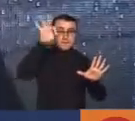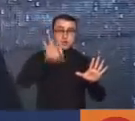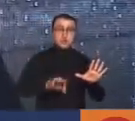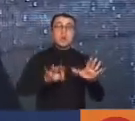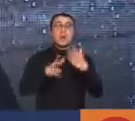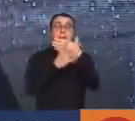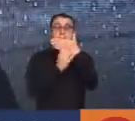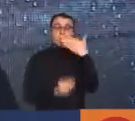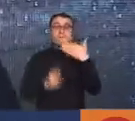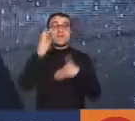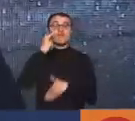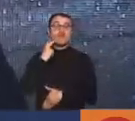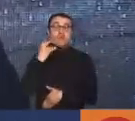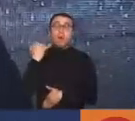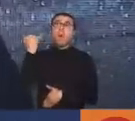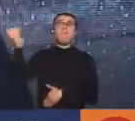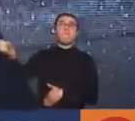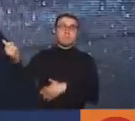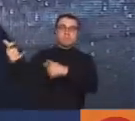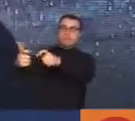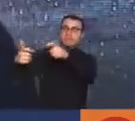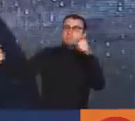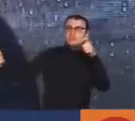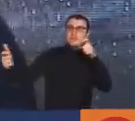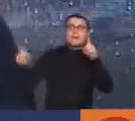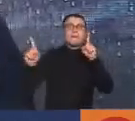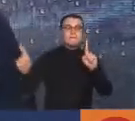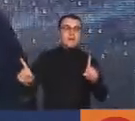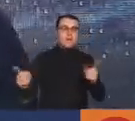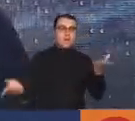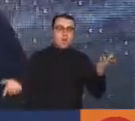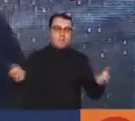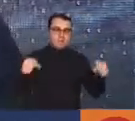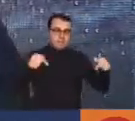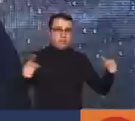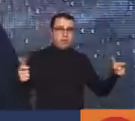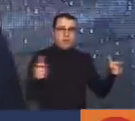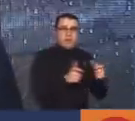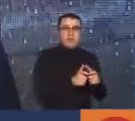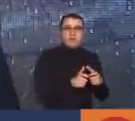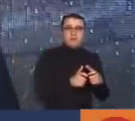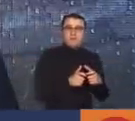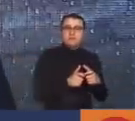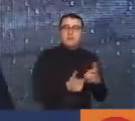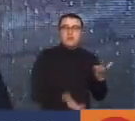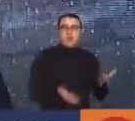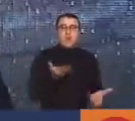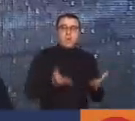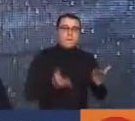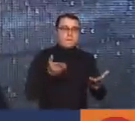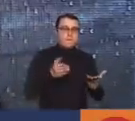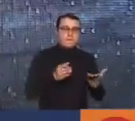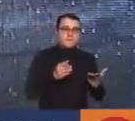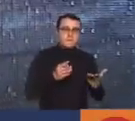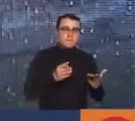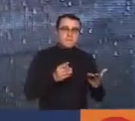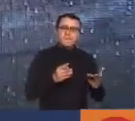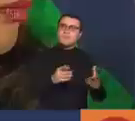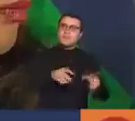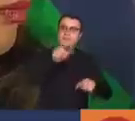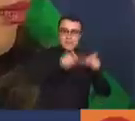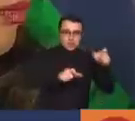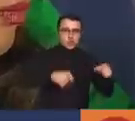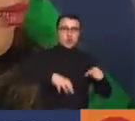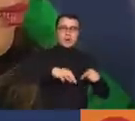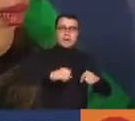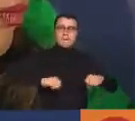Chocó es mucho más alto, pero el número es menor que el porcentaje, que el número de pobres en